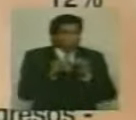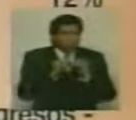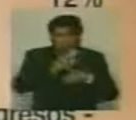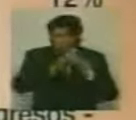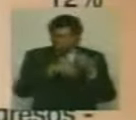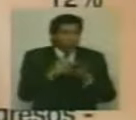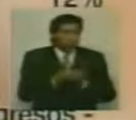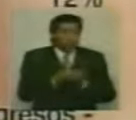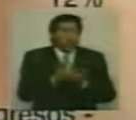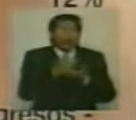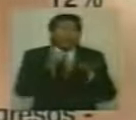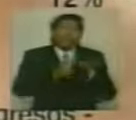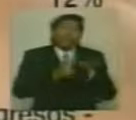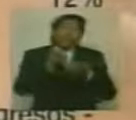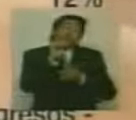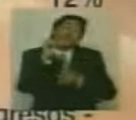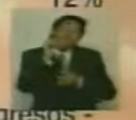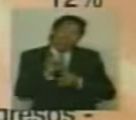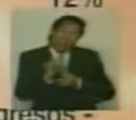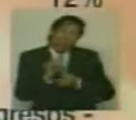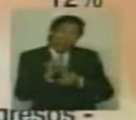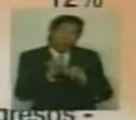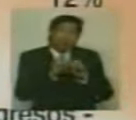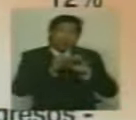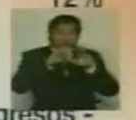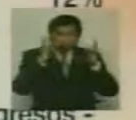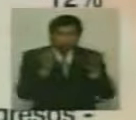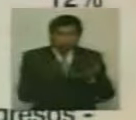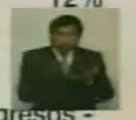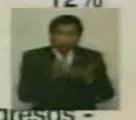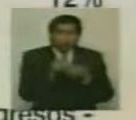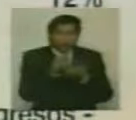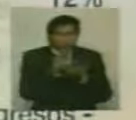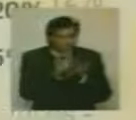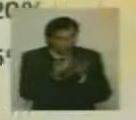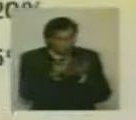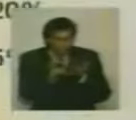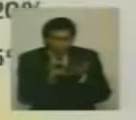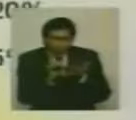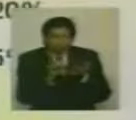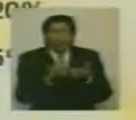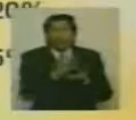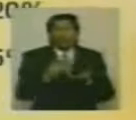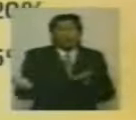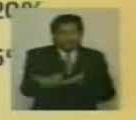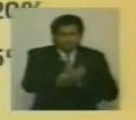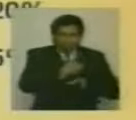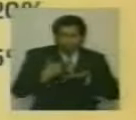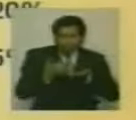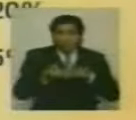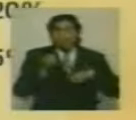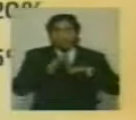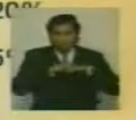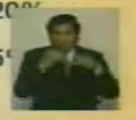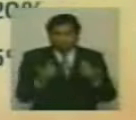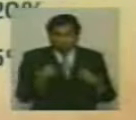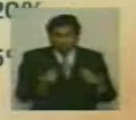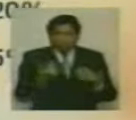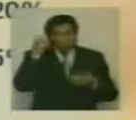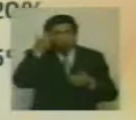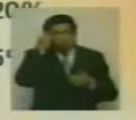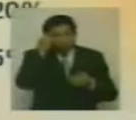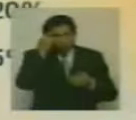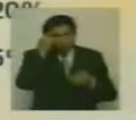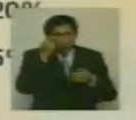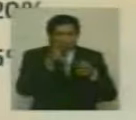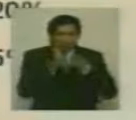ingresos. De ese porcentaje global, vamos al detalle. Recaudación tributaria. Actualmente, el gobierno